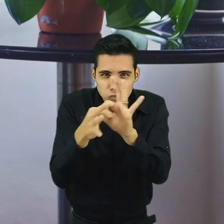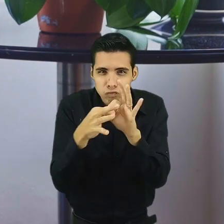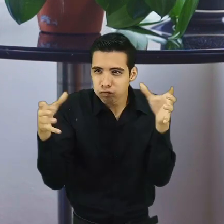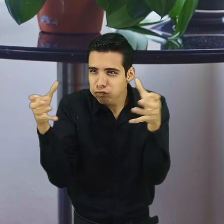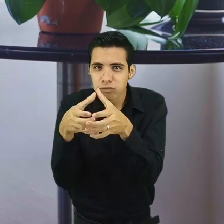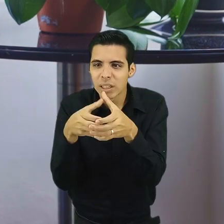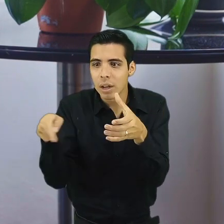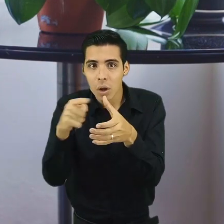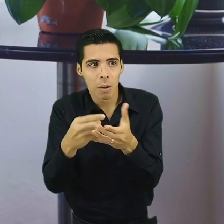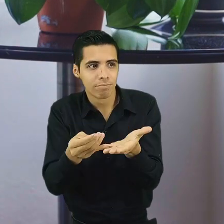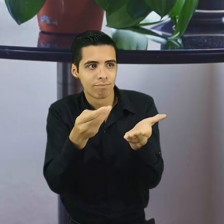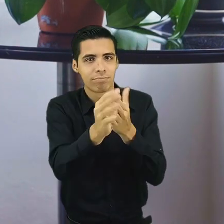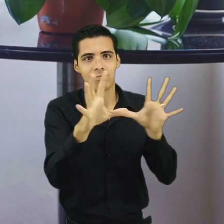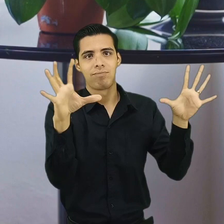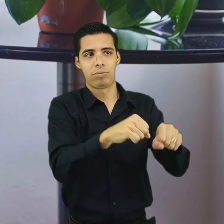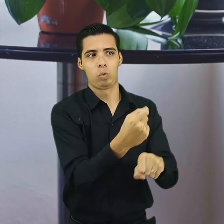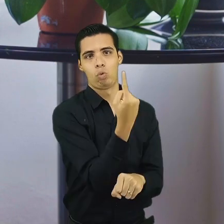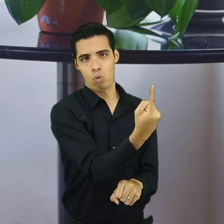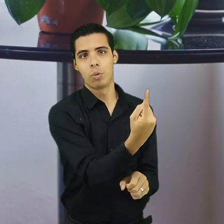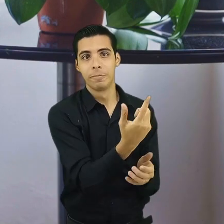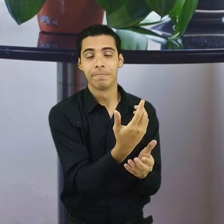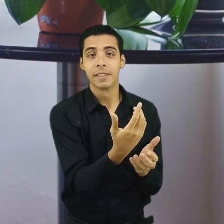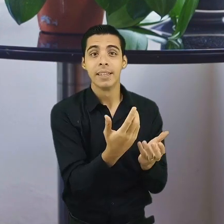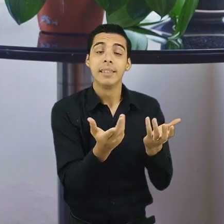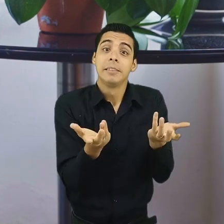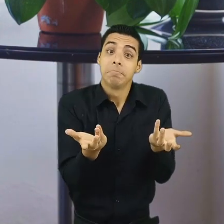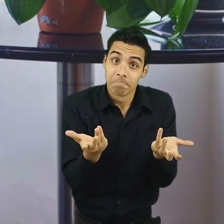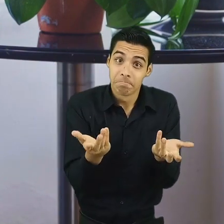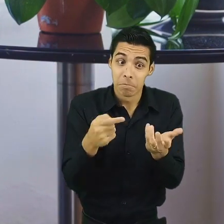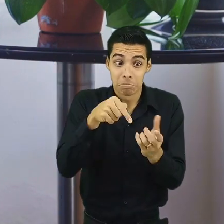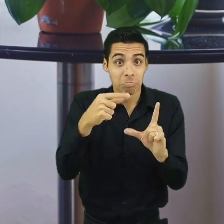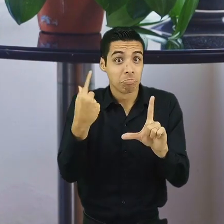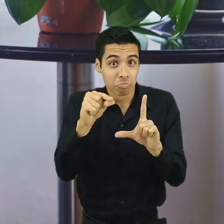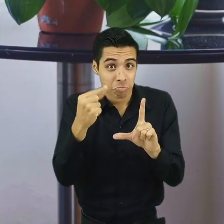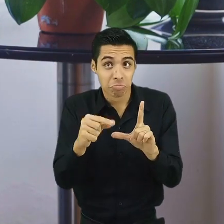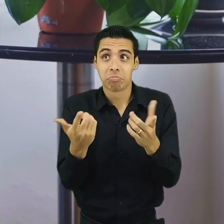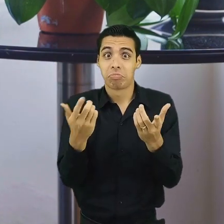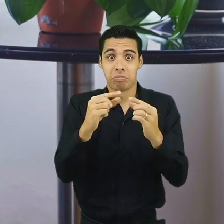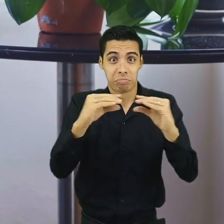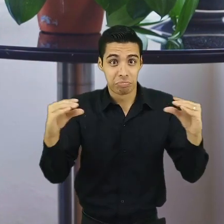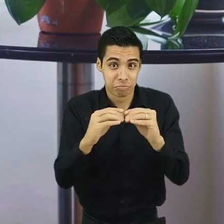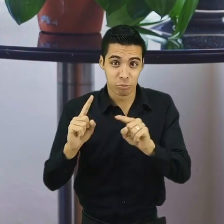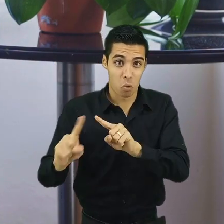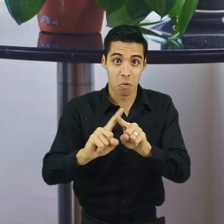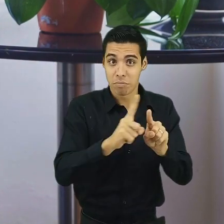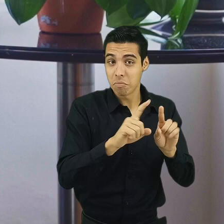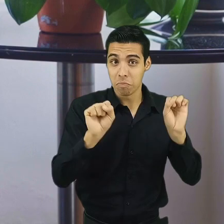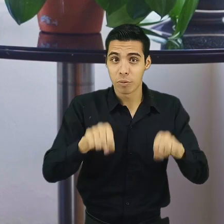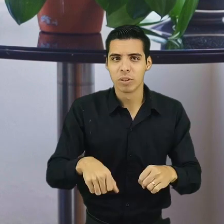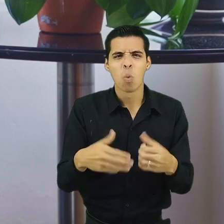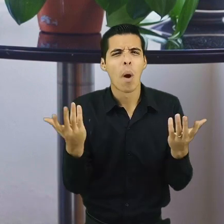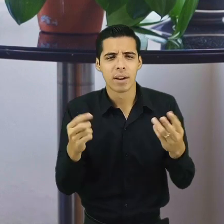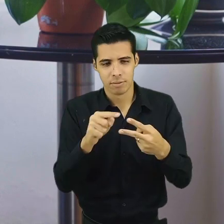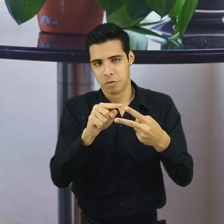regular las ofertas se suelen encontrar en plataformas digitales. De hecho, hay dos muy buenas plataformas en Colombia que están haciendo esto. Por un lado